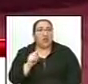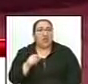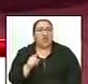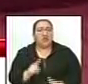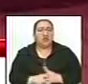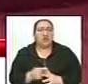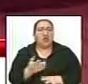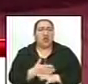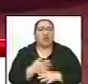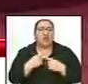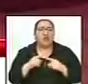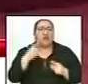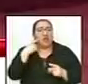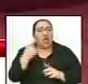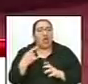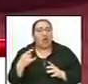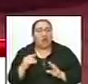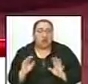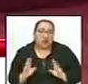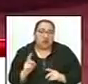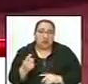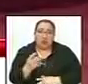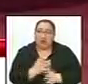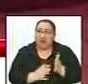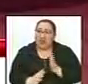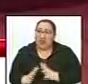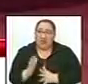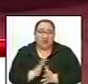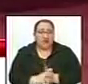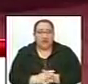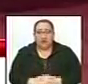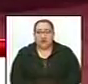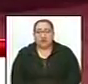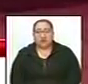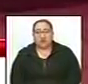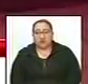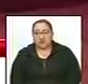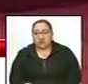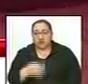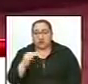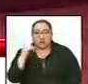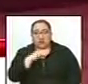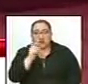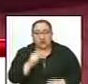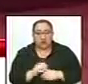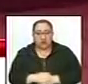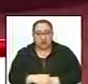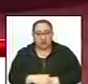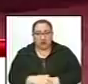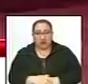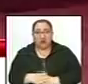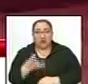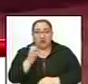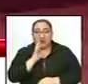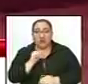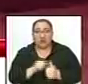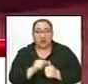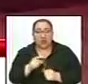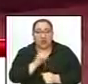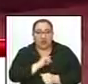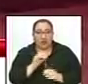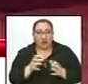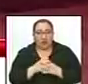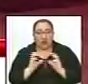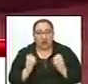esto empezó con unos famosos audios, primera falsedad de quienes siempre le engañan a la gente y de que siempre quieren cuestionar la